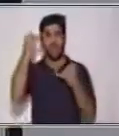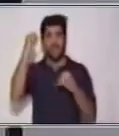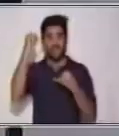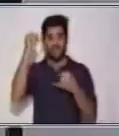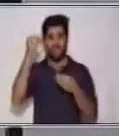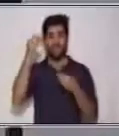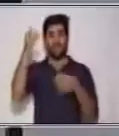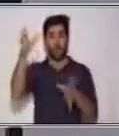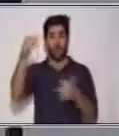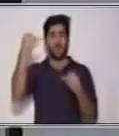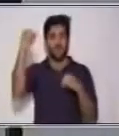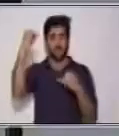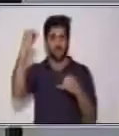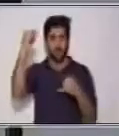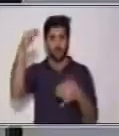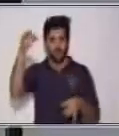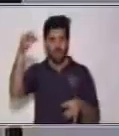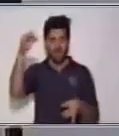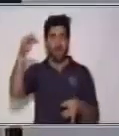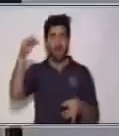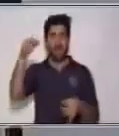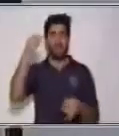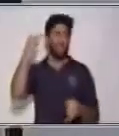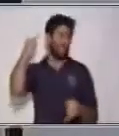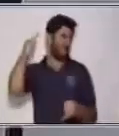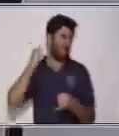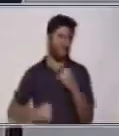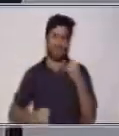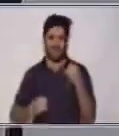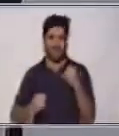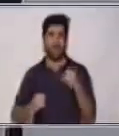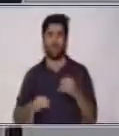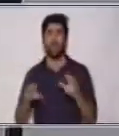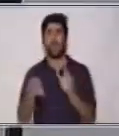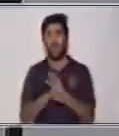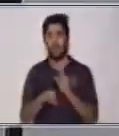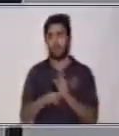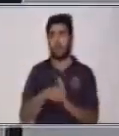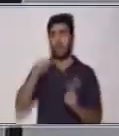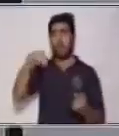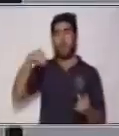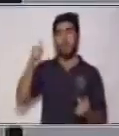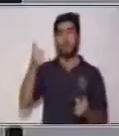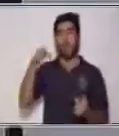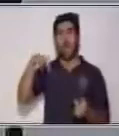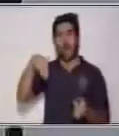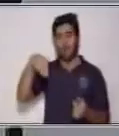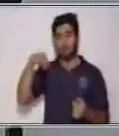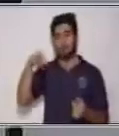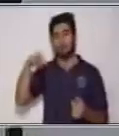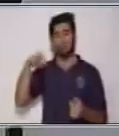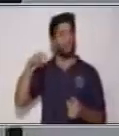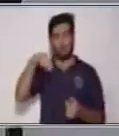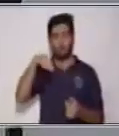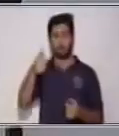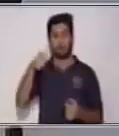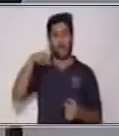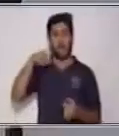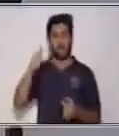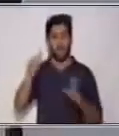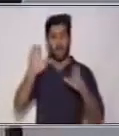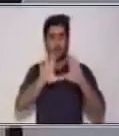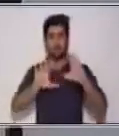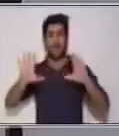ser, presta atención, vamos, podría ser mapas, planos,